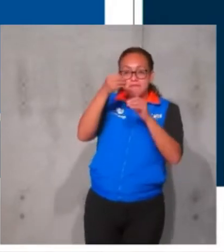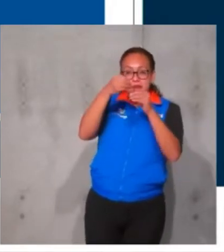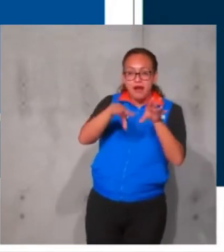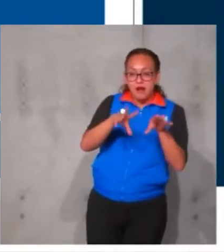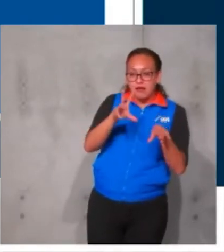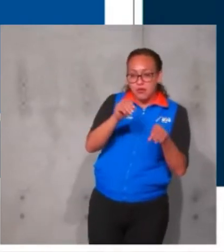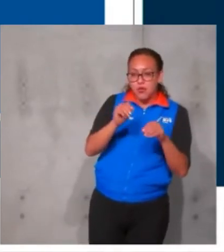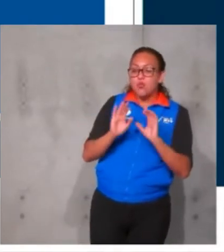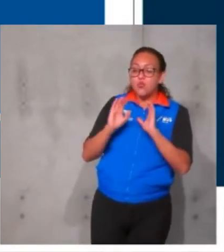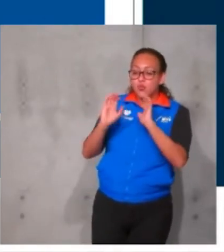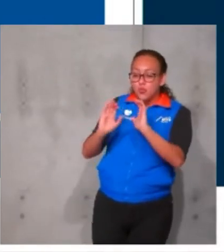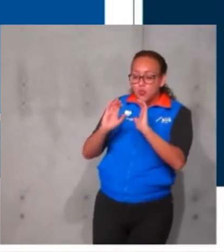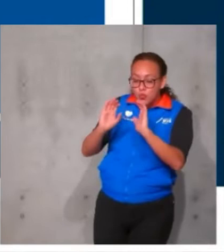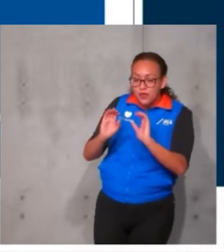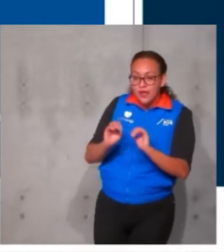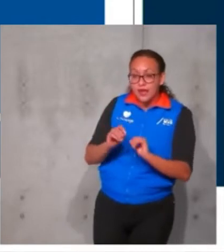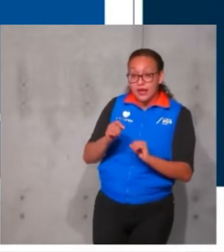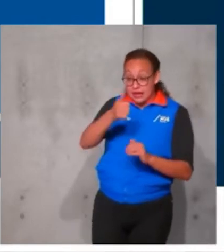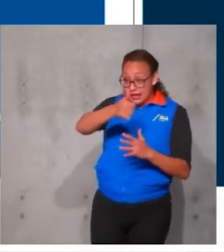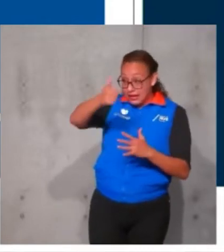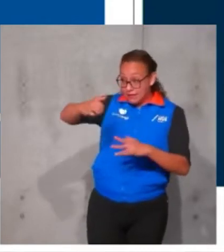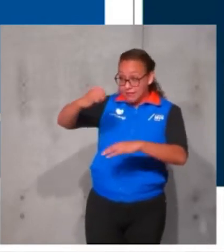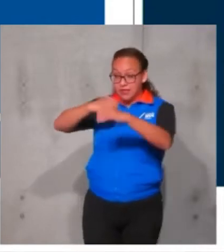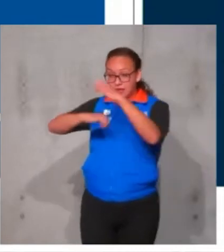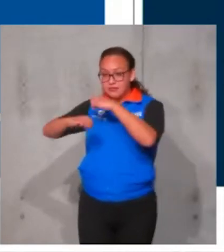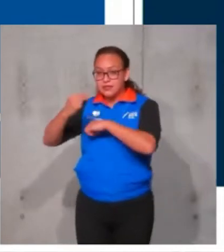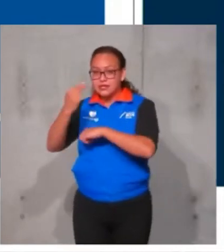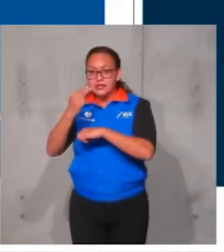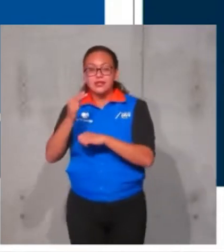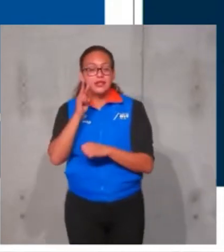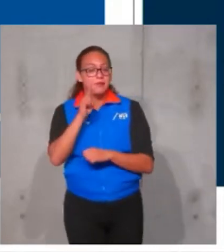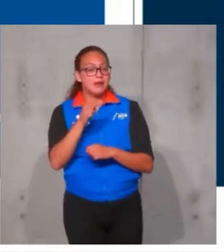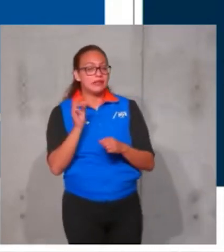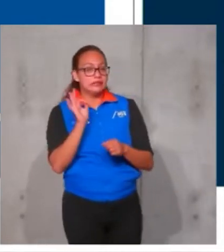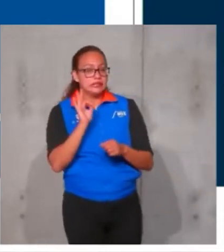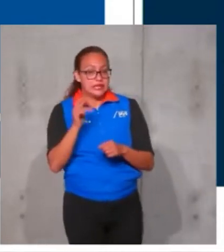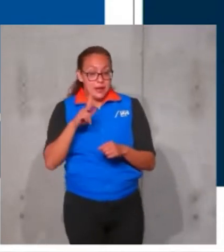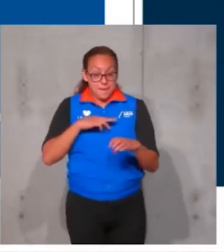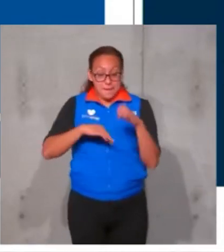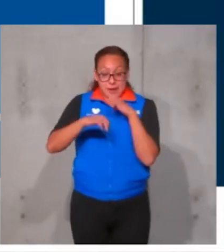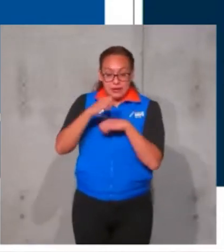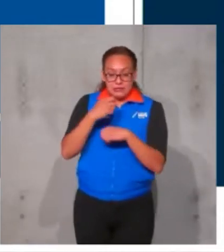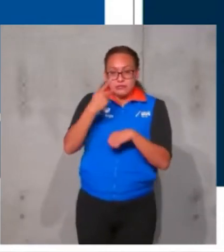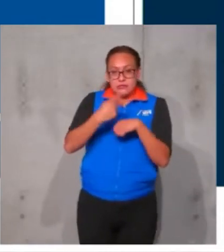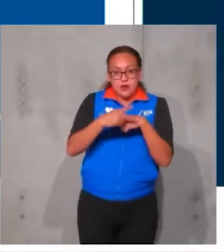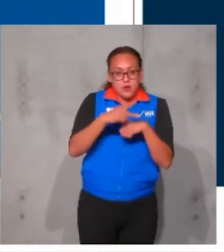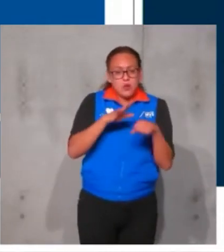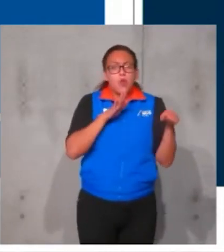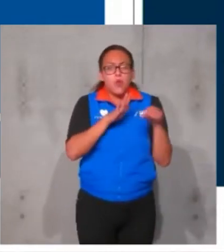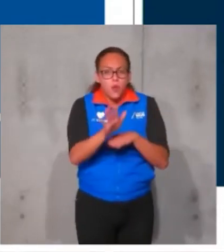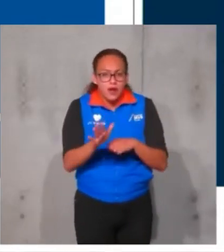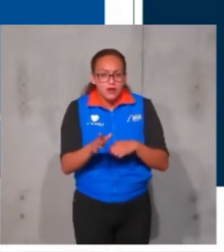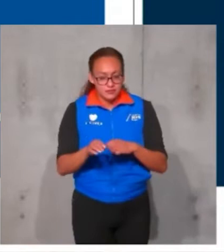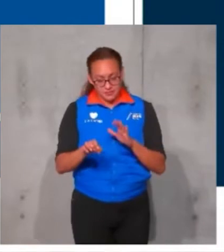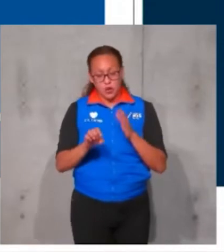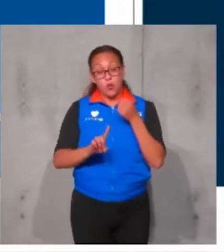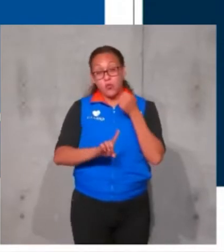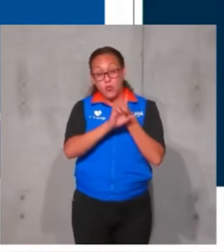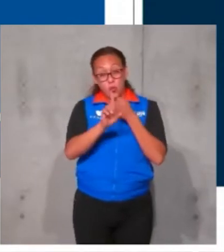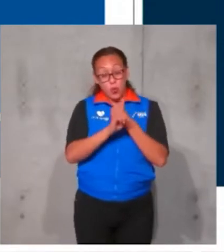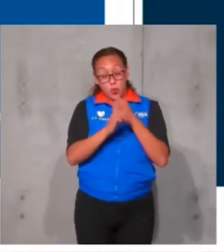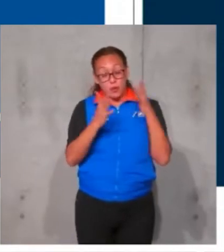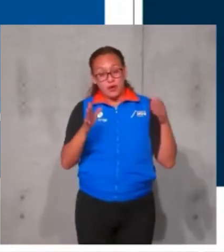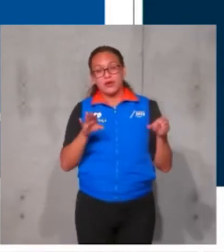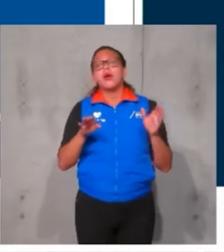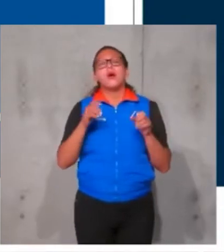Cada organización tiene que tener identificados cuáles son los riesgos inherentes a su operación. Por ejemplo, en el sector